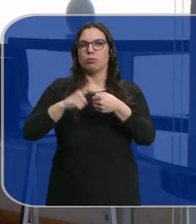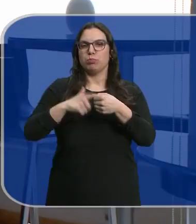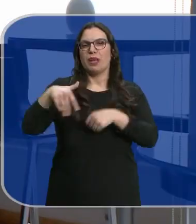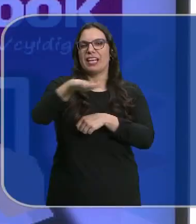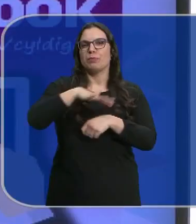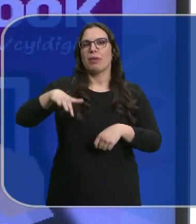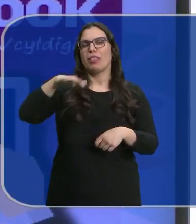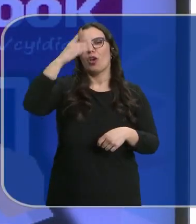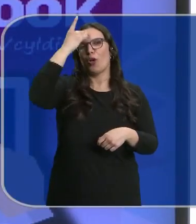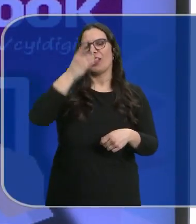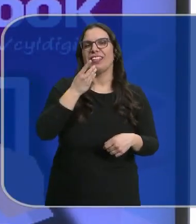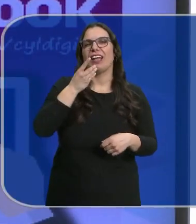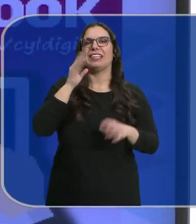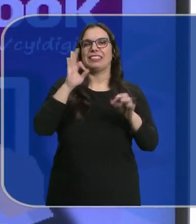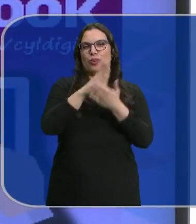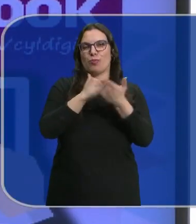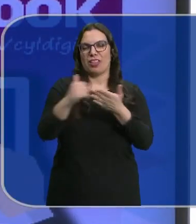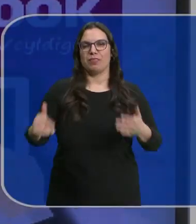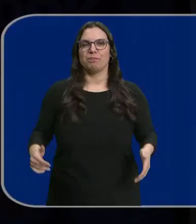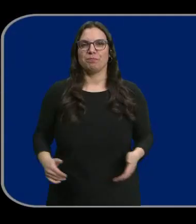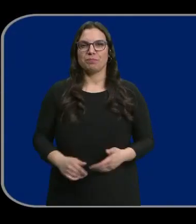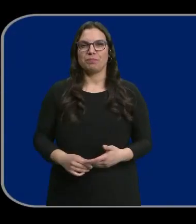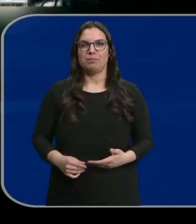el espacio CIL Digital de la comunidad.